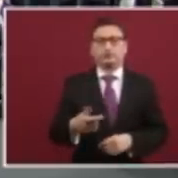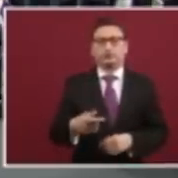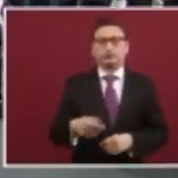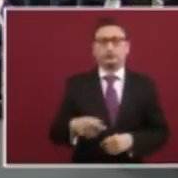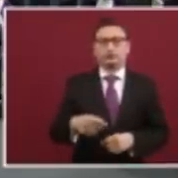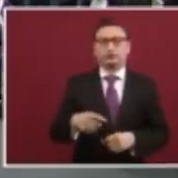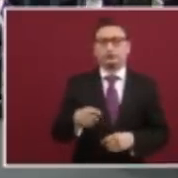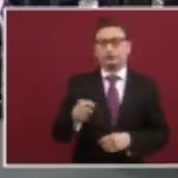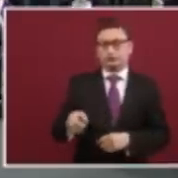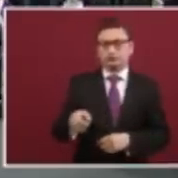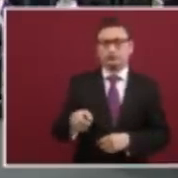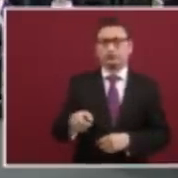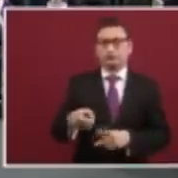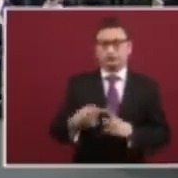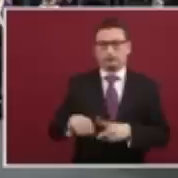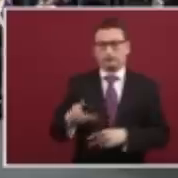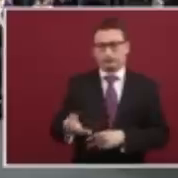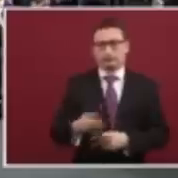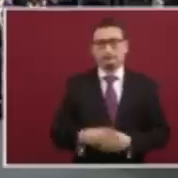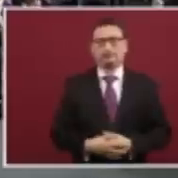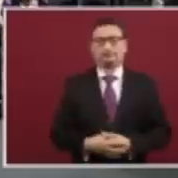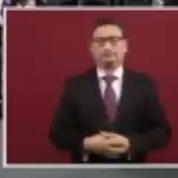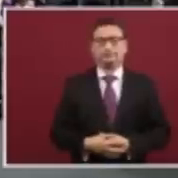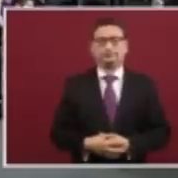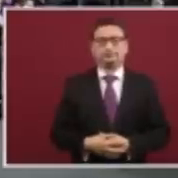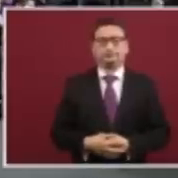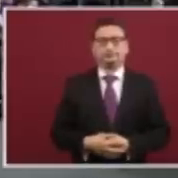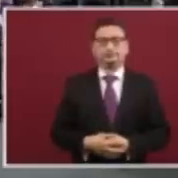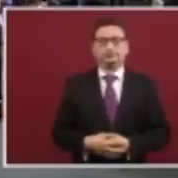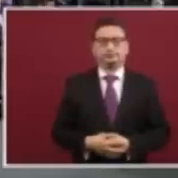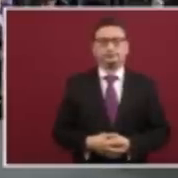y empezamos contigo.